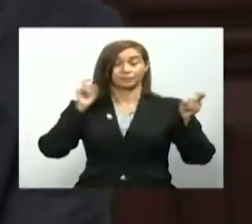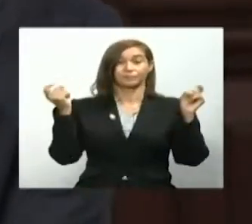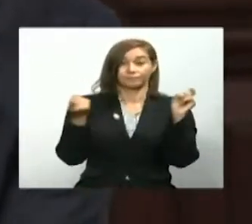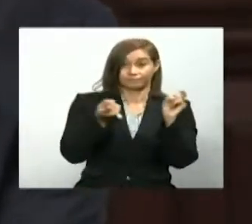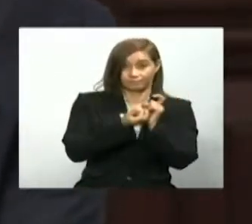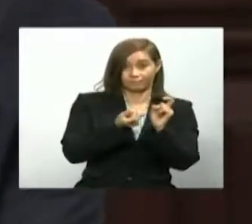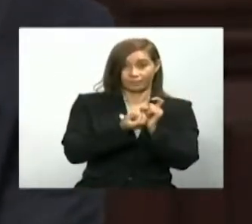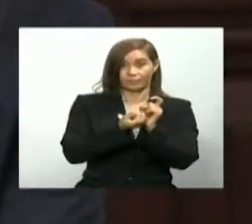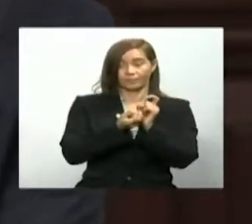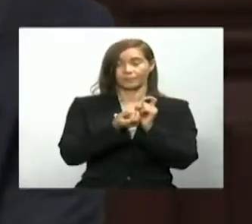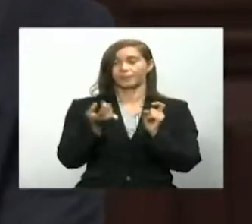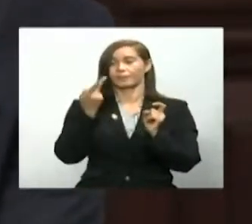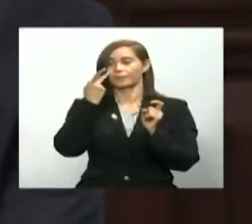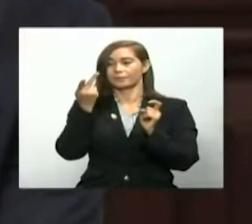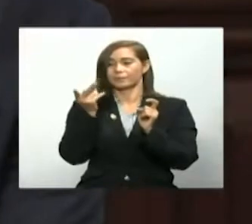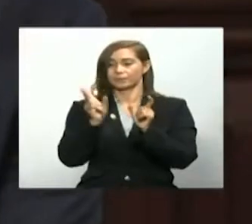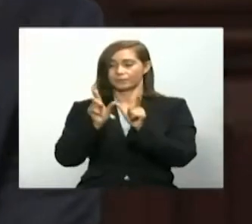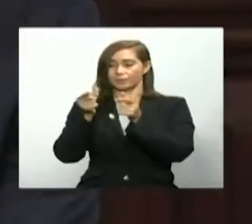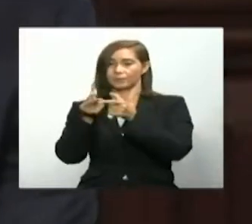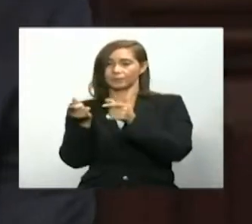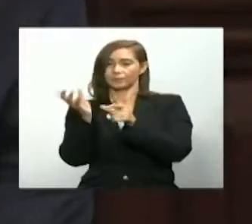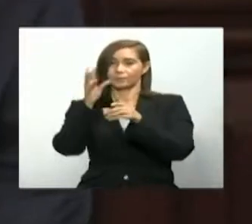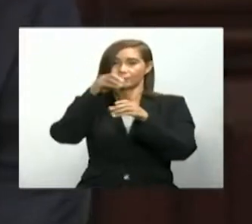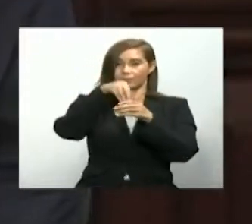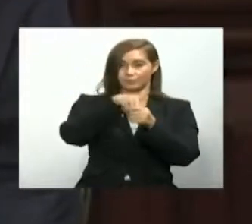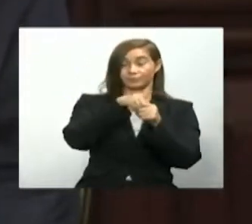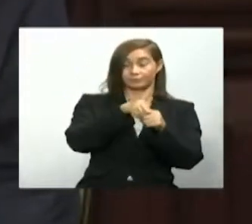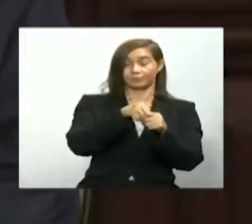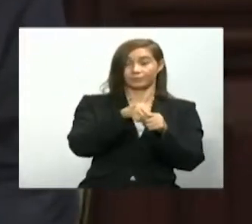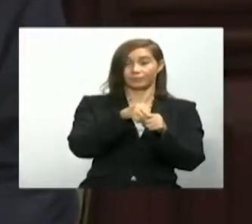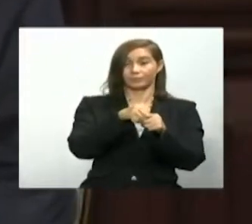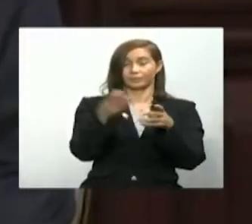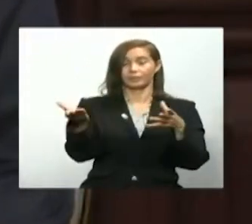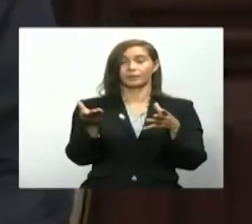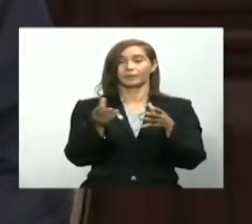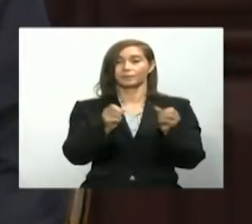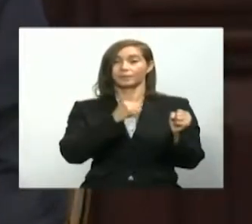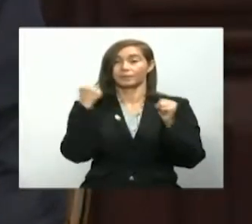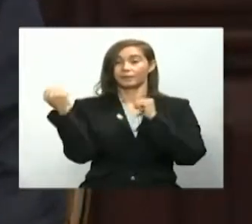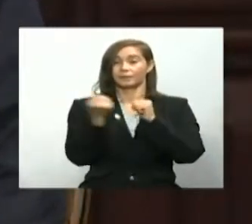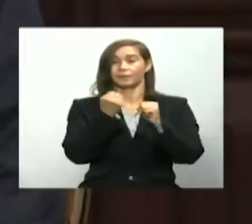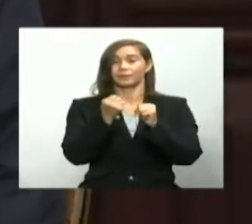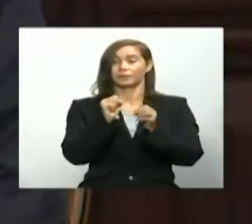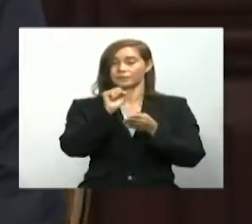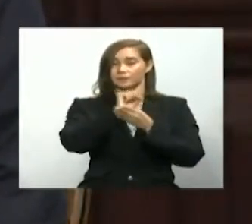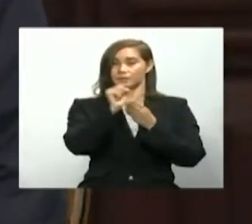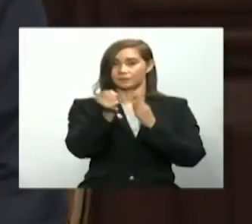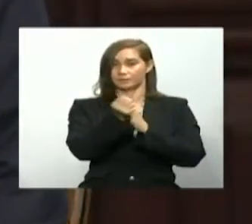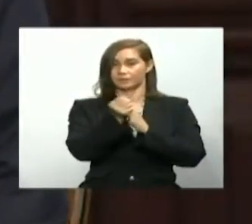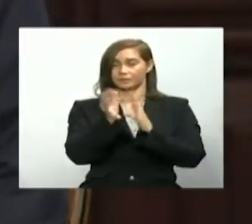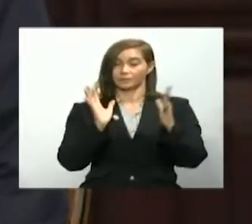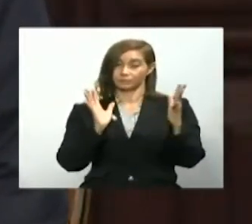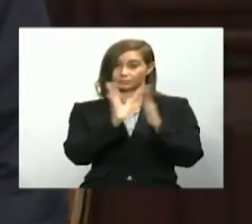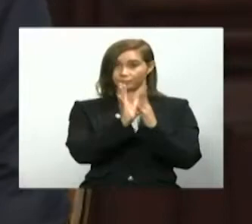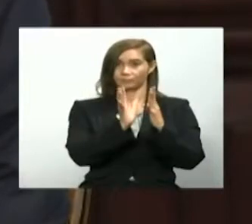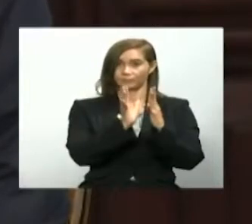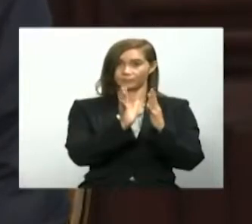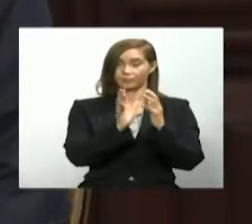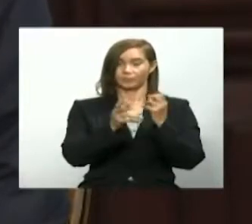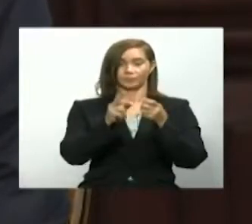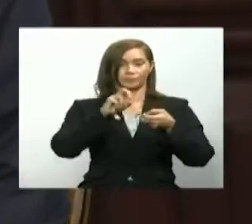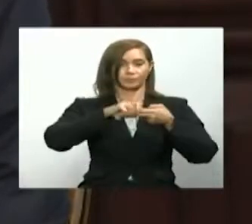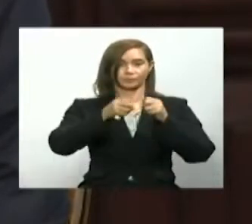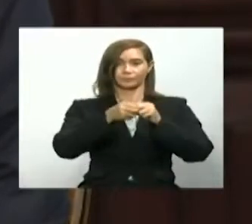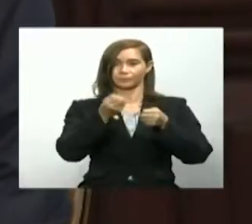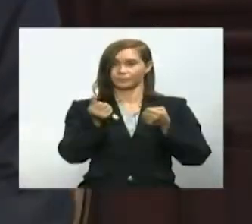condiciones de sus viviendas la cobertura de su seguro médico formación en las principales universidades y transporte